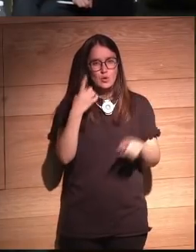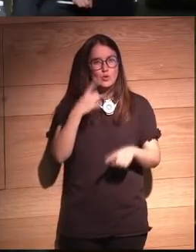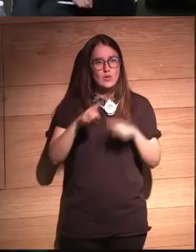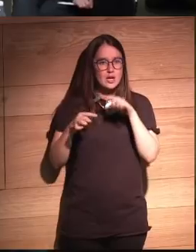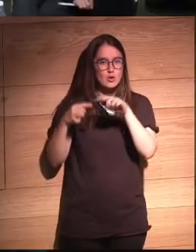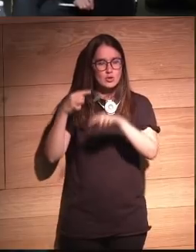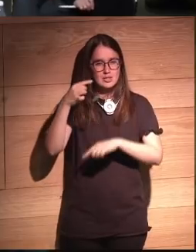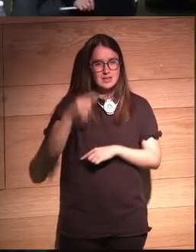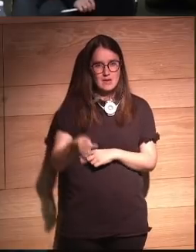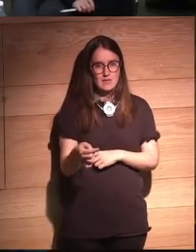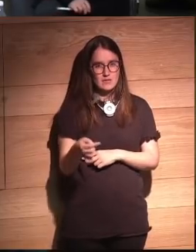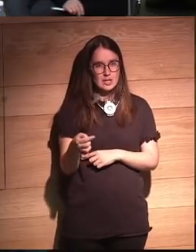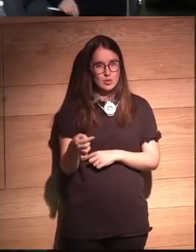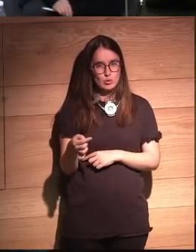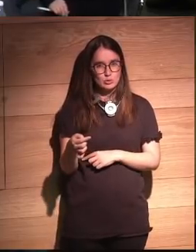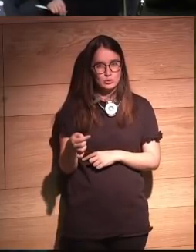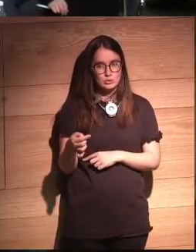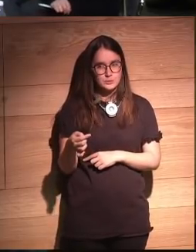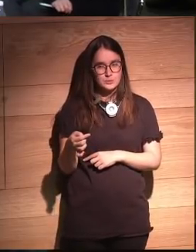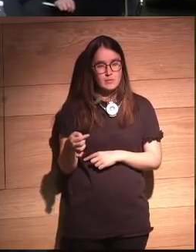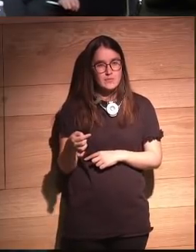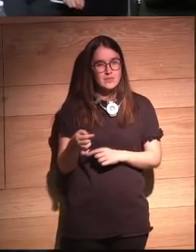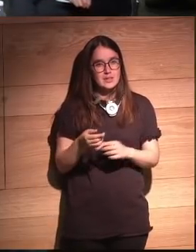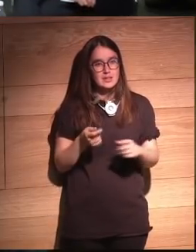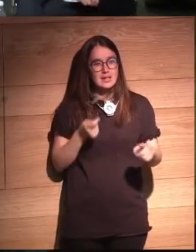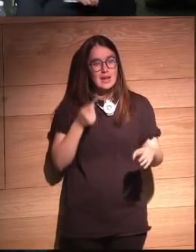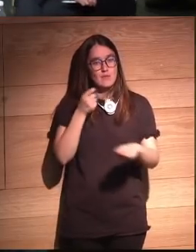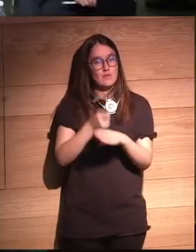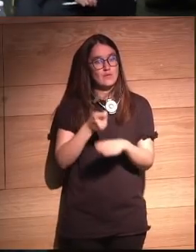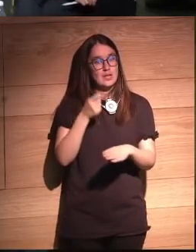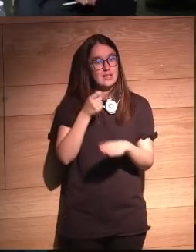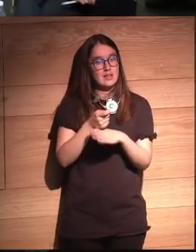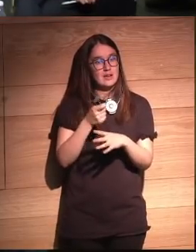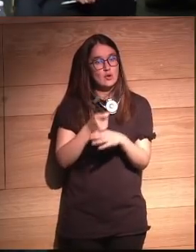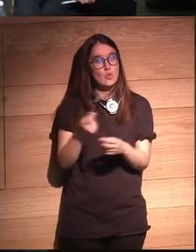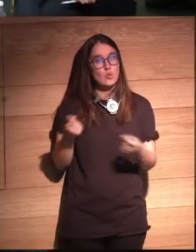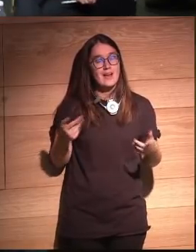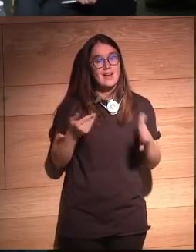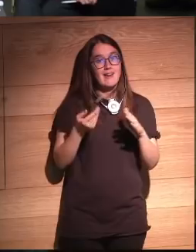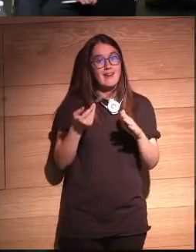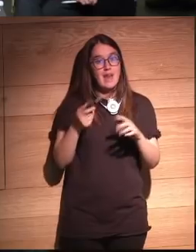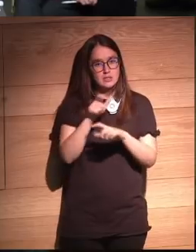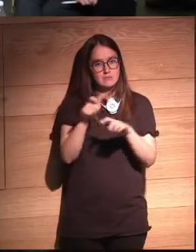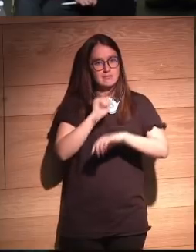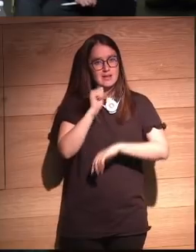efectos perniciosos de la financiarización es que las élites